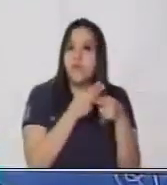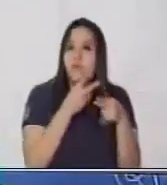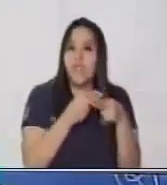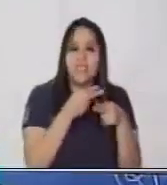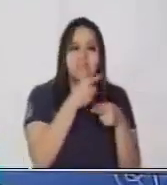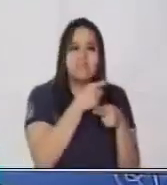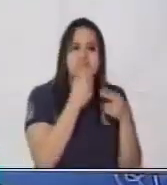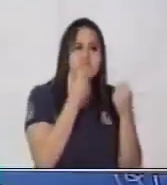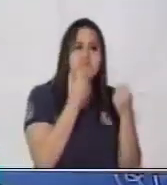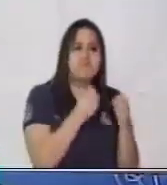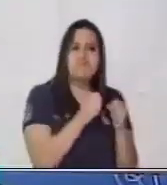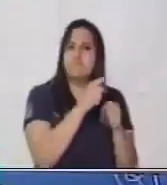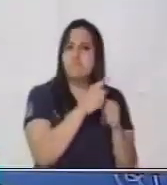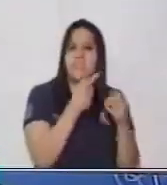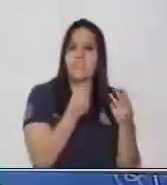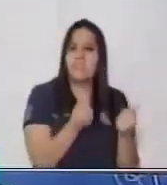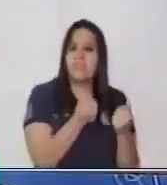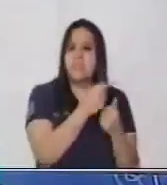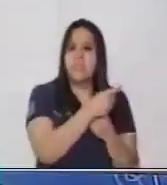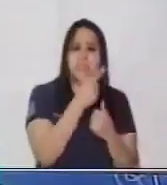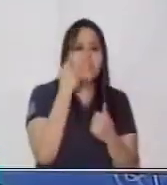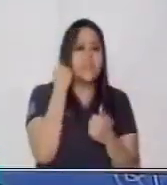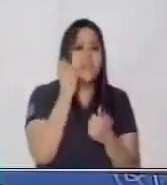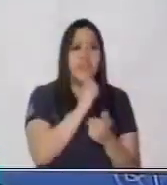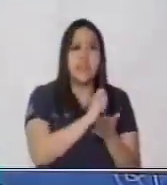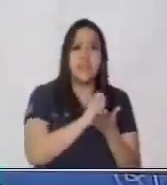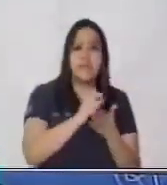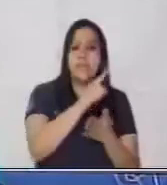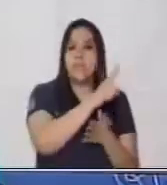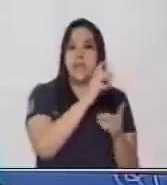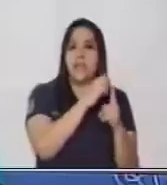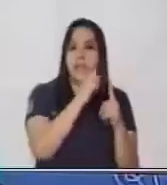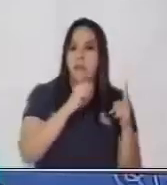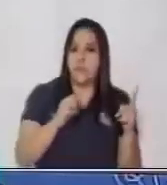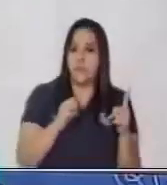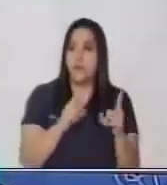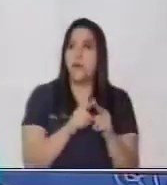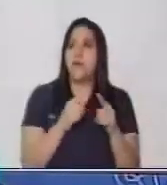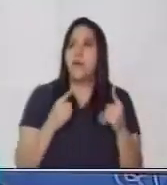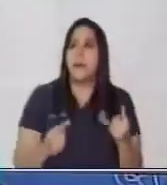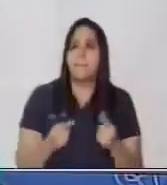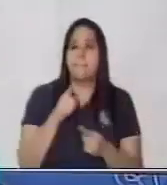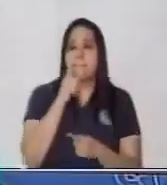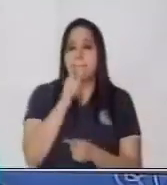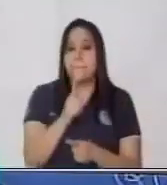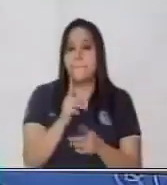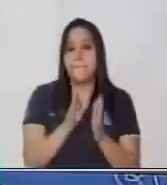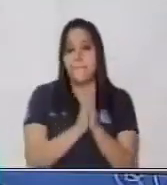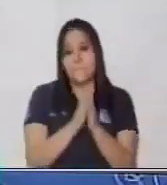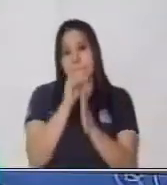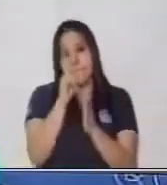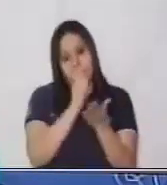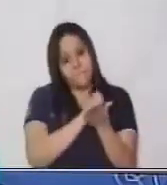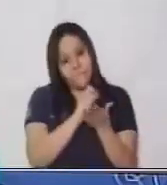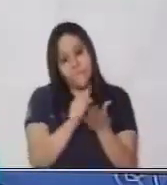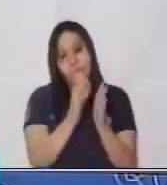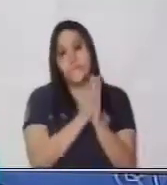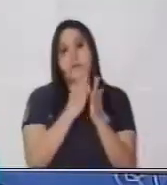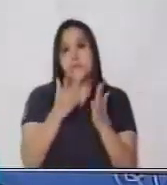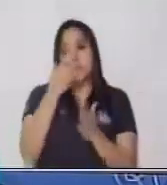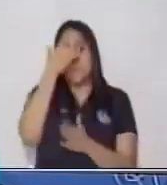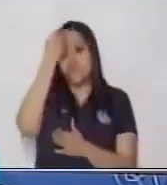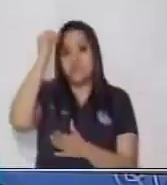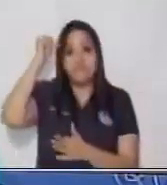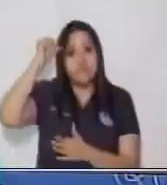función sintáctica dentro de esta oración. Pero, por favor, anótalo, apréndetelo de memoria,